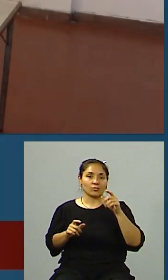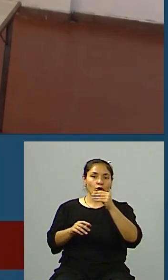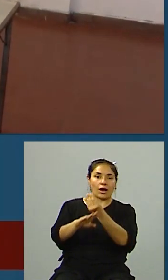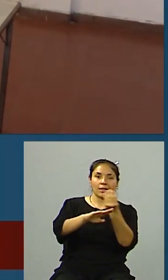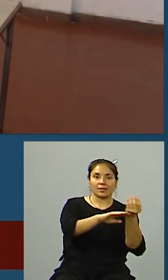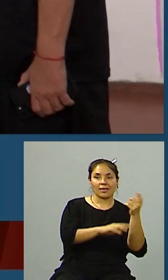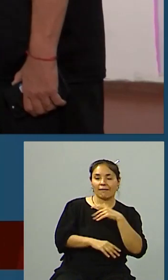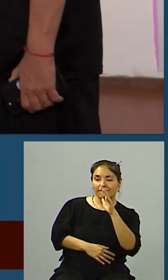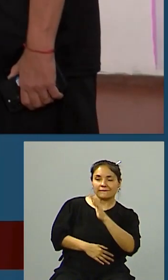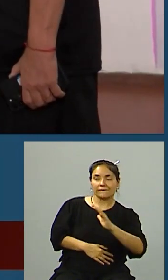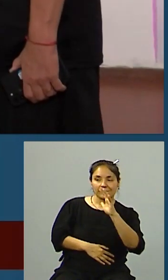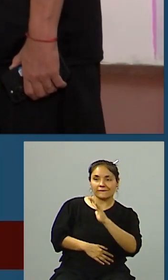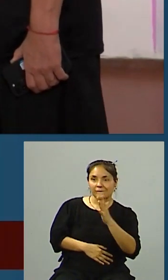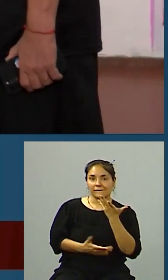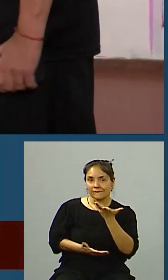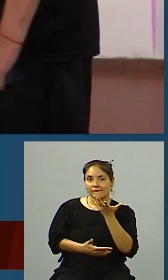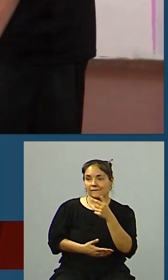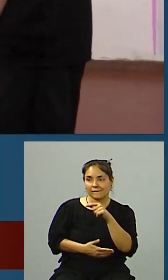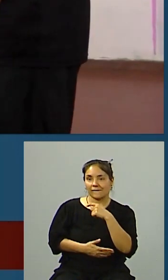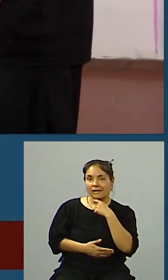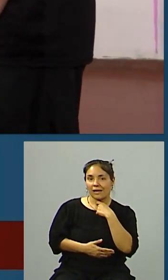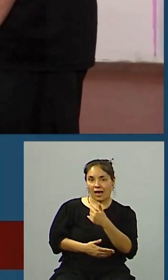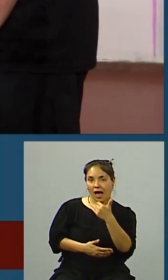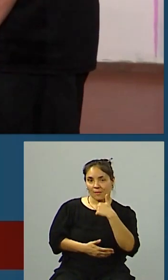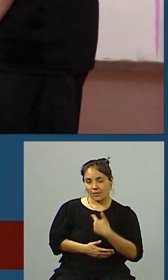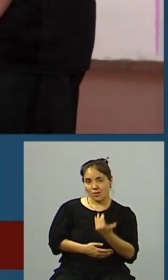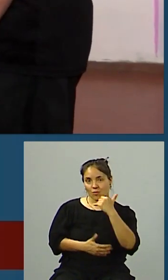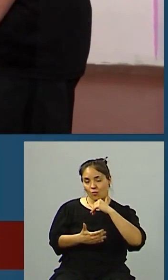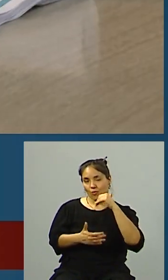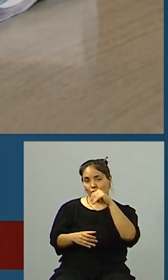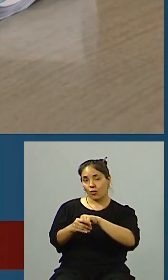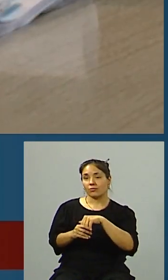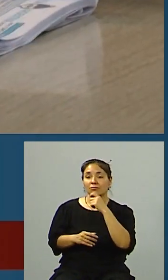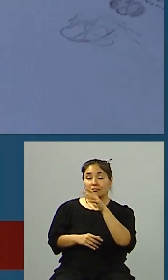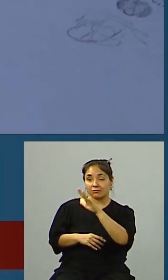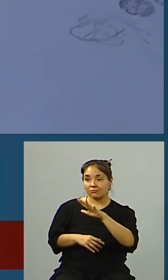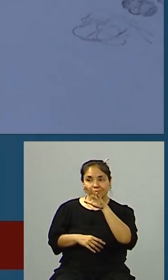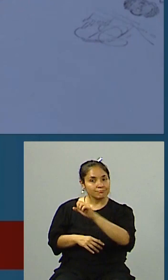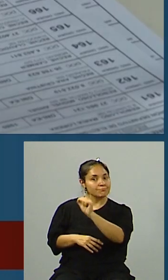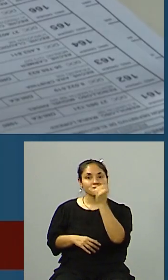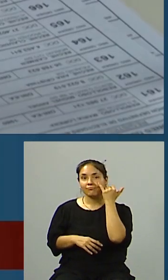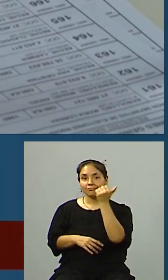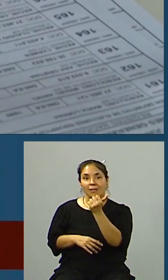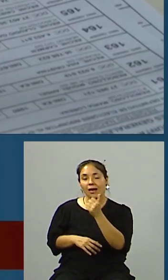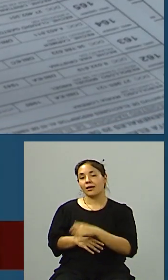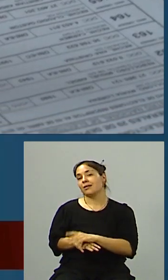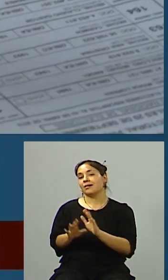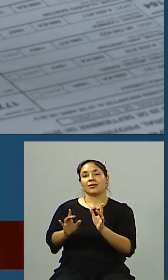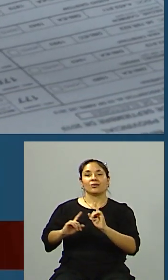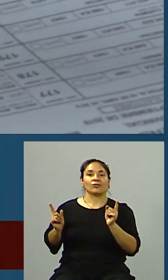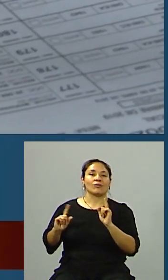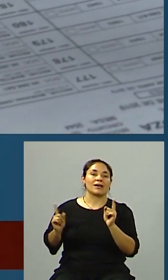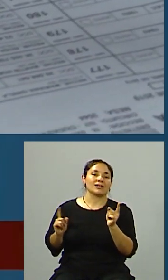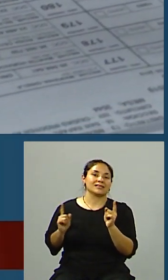votantes que si no los han seducido hasta esta altura del partido, probablemente no los convoquen por el encanto, sino por el